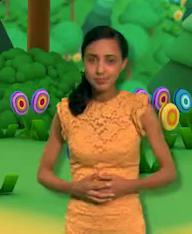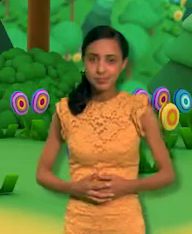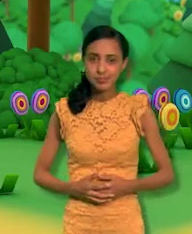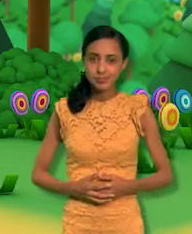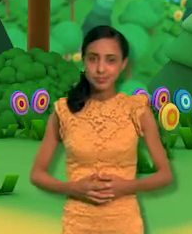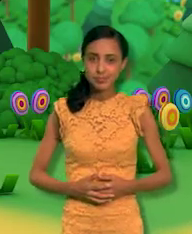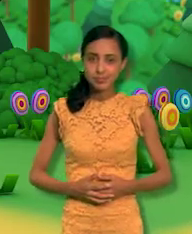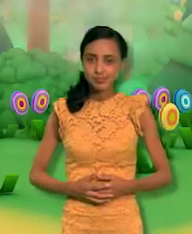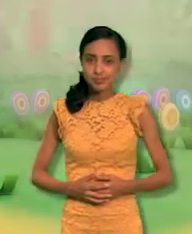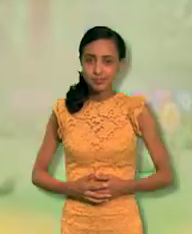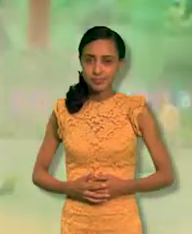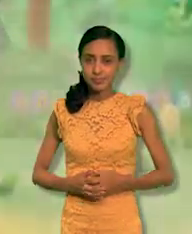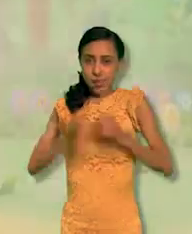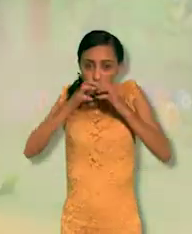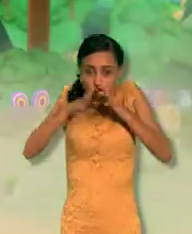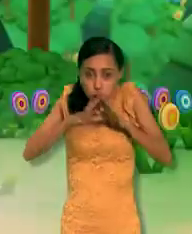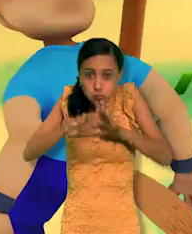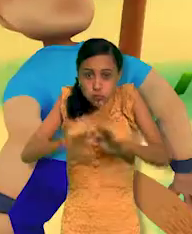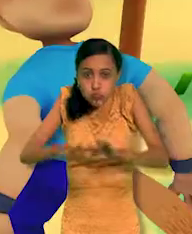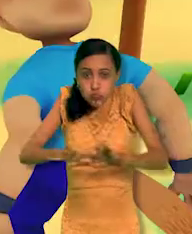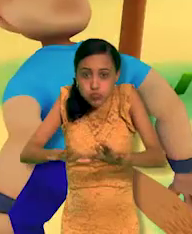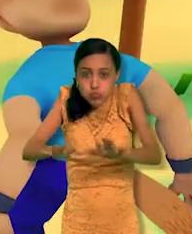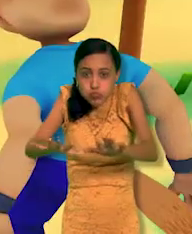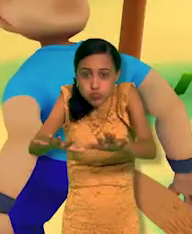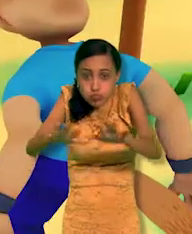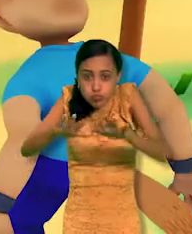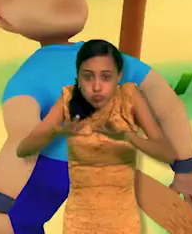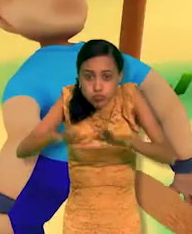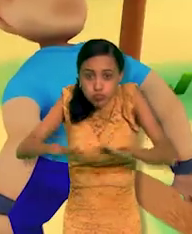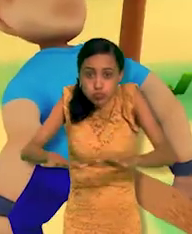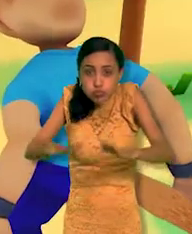da la madera tan fácil.